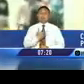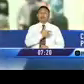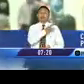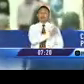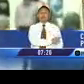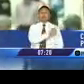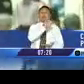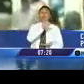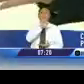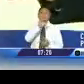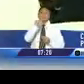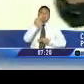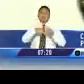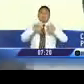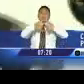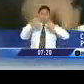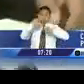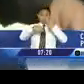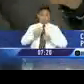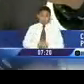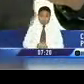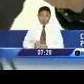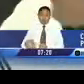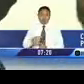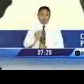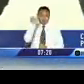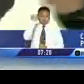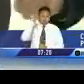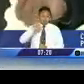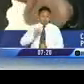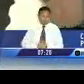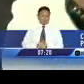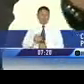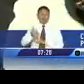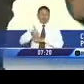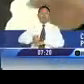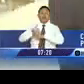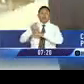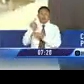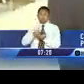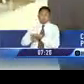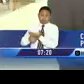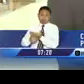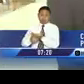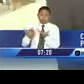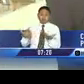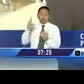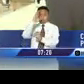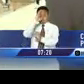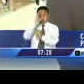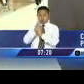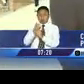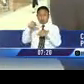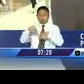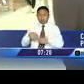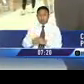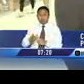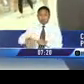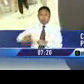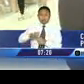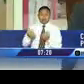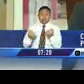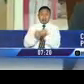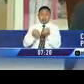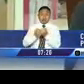representantes de los centros comerciales señalan que la iniciativa también fue consensuada con las autoridades, con el objetivo de dinamizar este sector